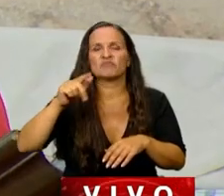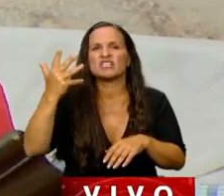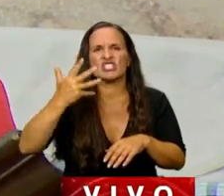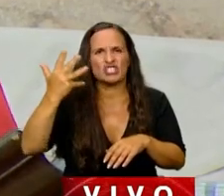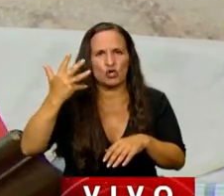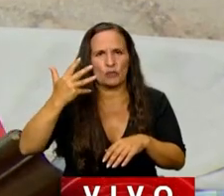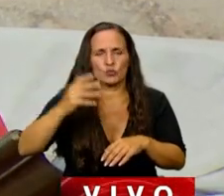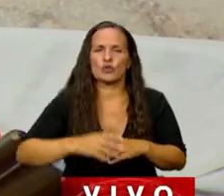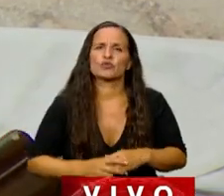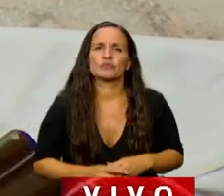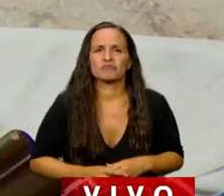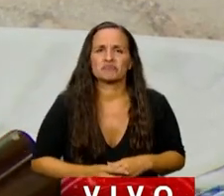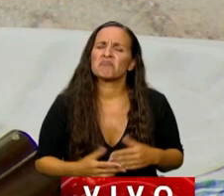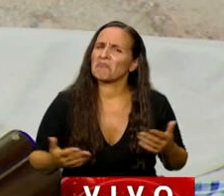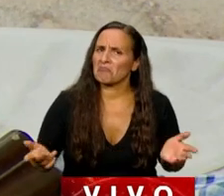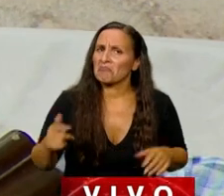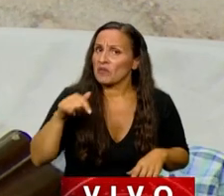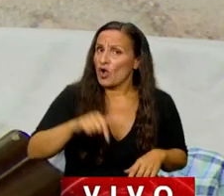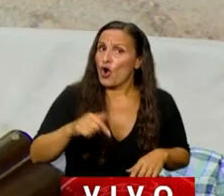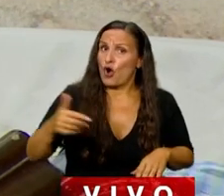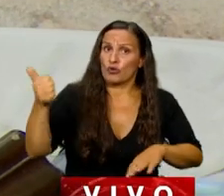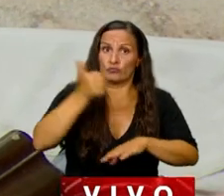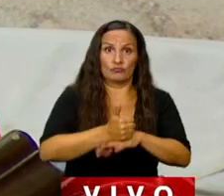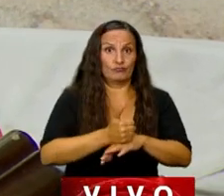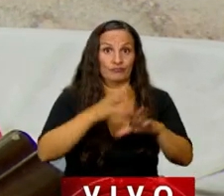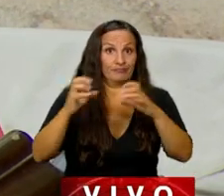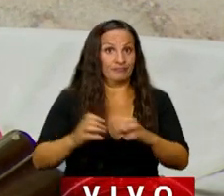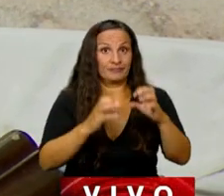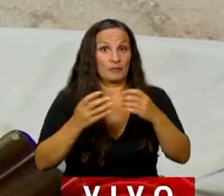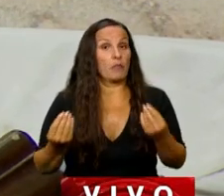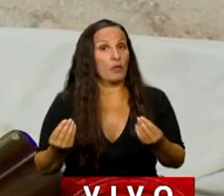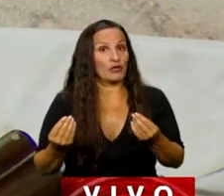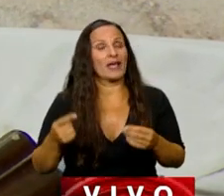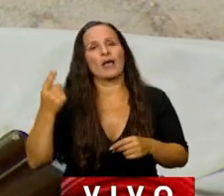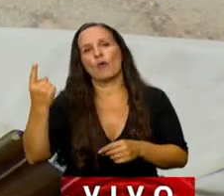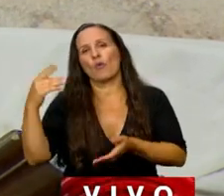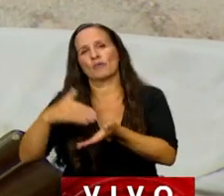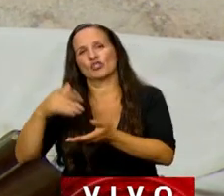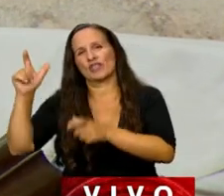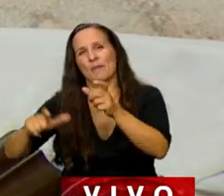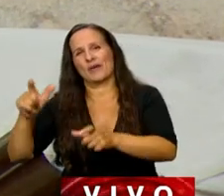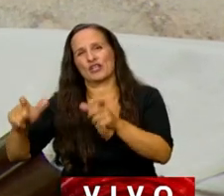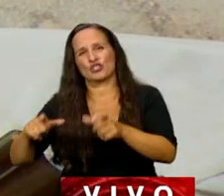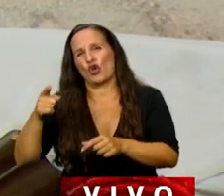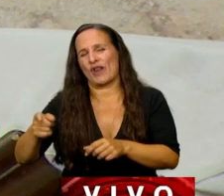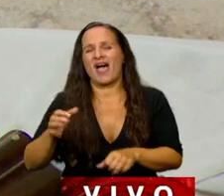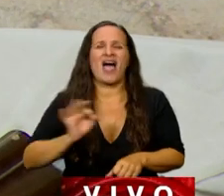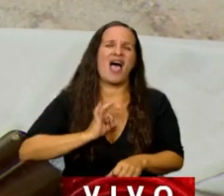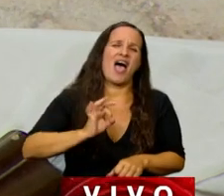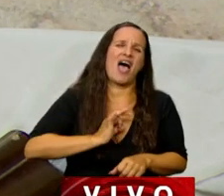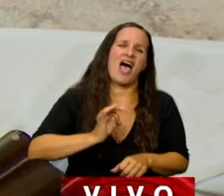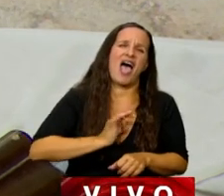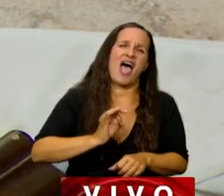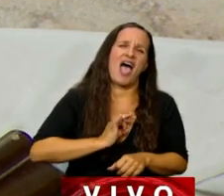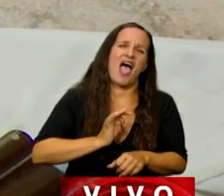Gracias, presidente. Estamos en esta sesión por el compromiso con casi 1 millón de víctimas de haber sido explotadas durante